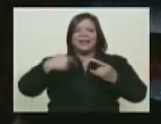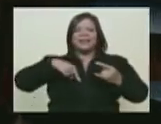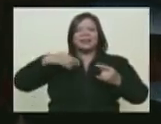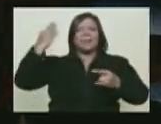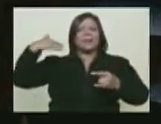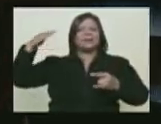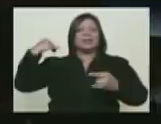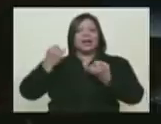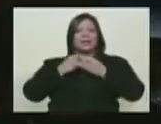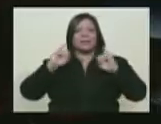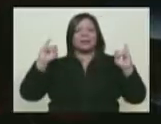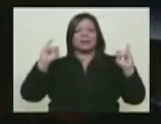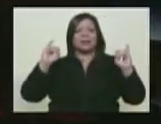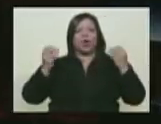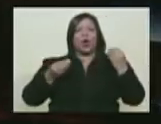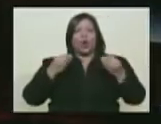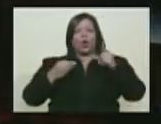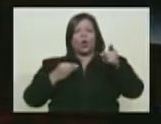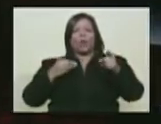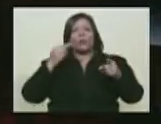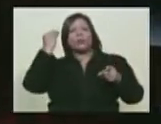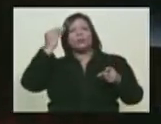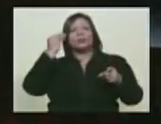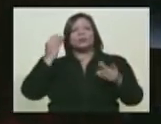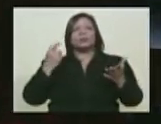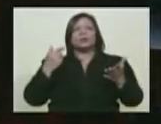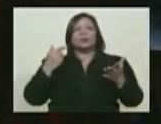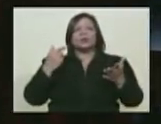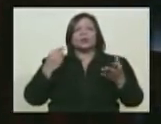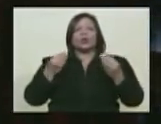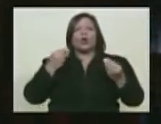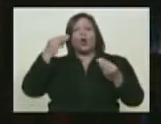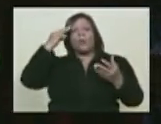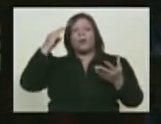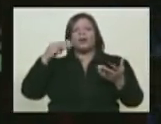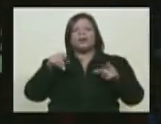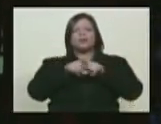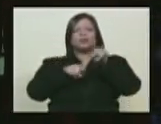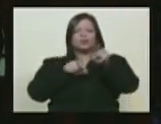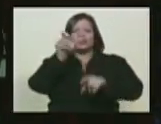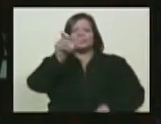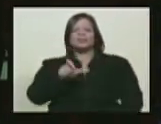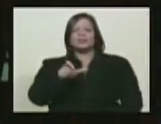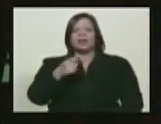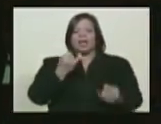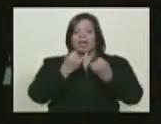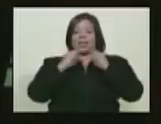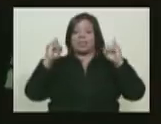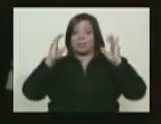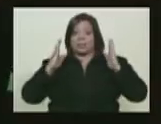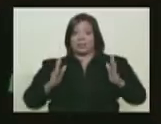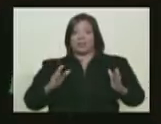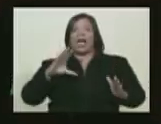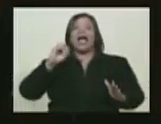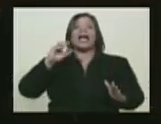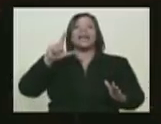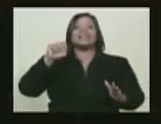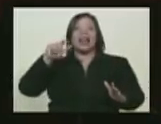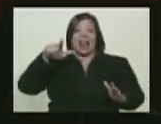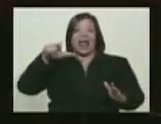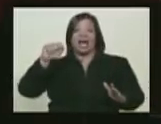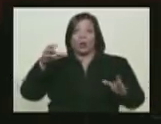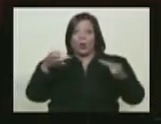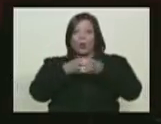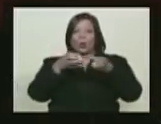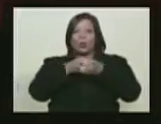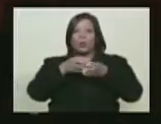también independentista, pero ¿cómo lo ve Paco Ignacio Taibo II? El independentismo catalán siempre tuvo una cara